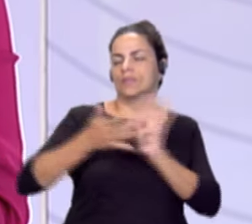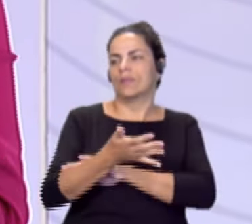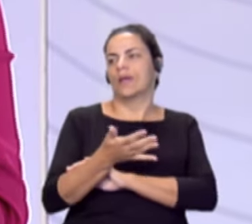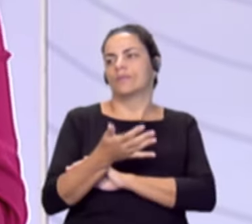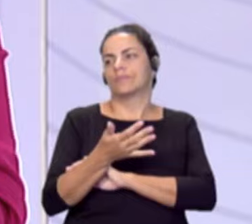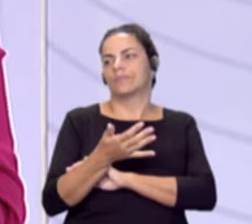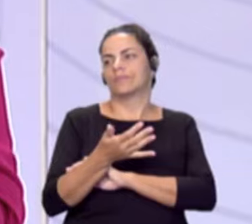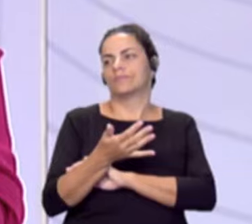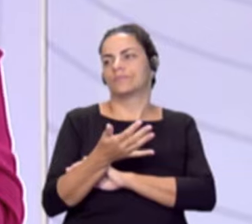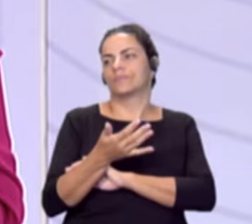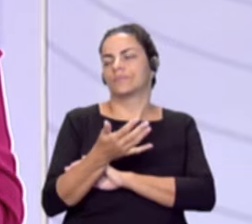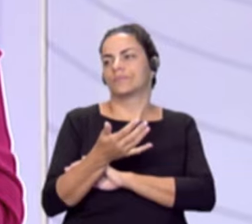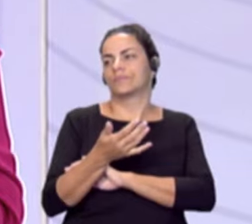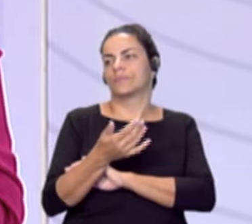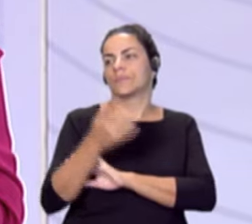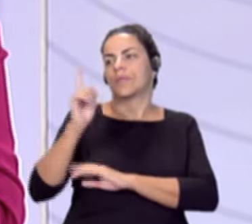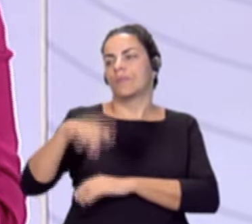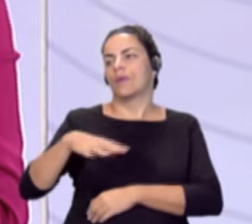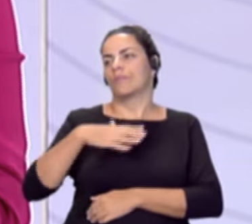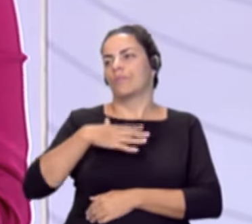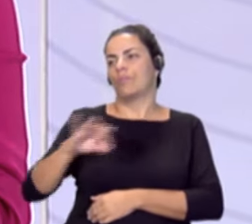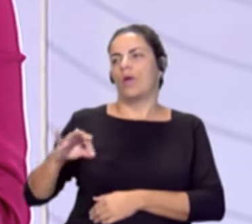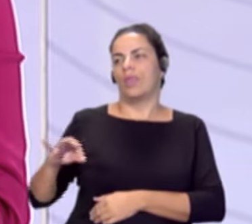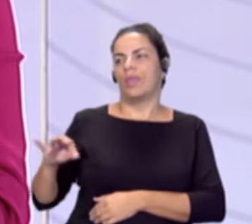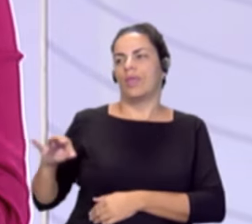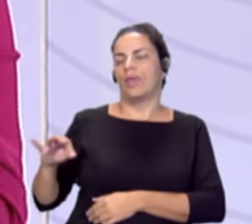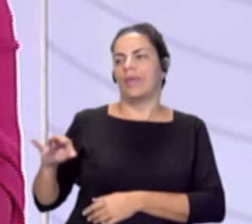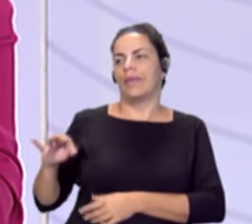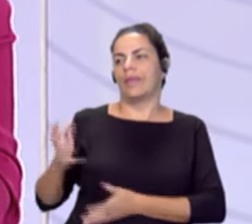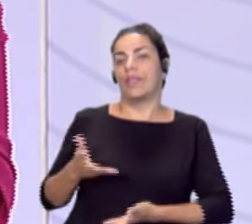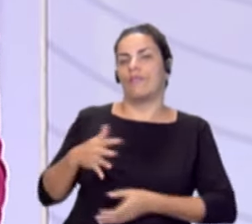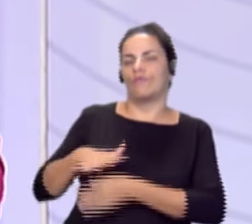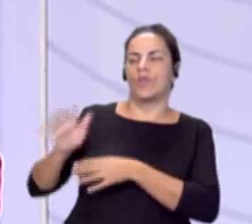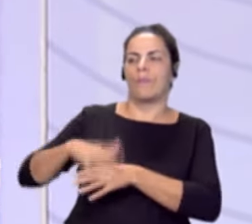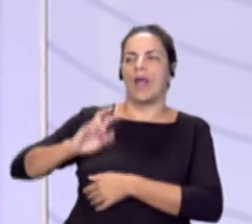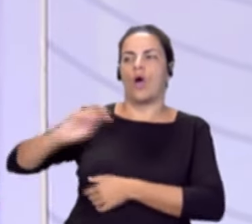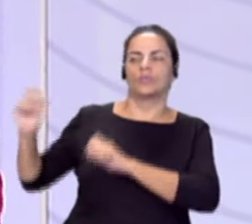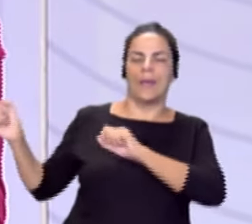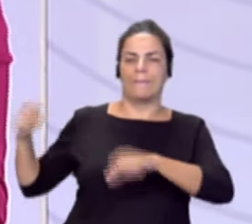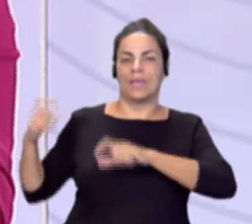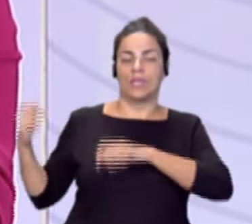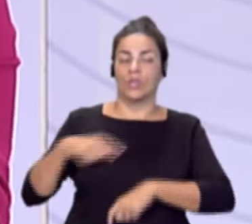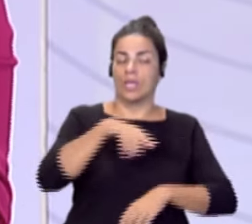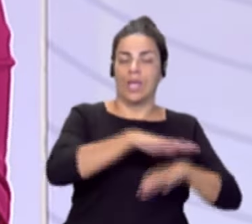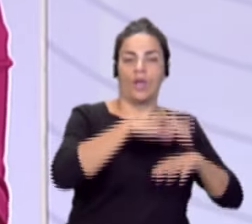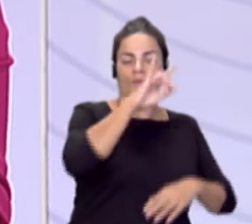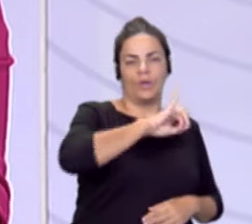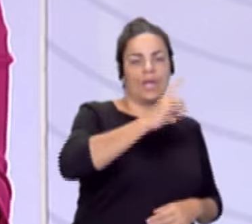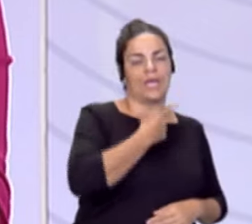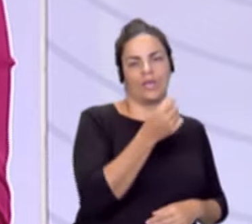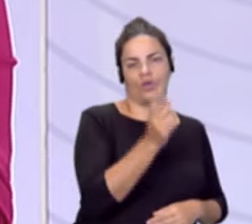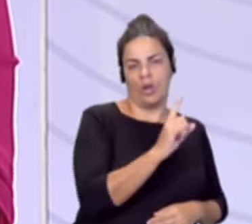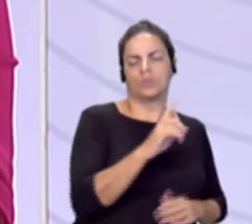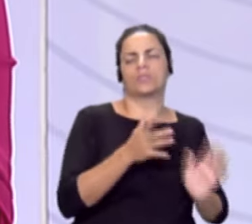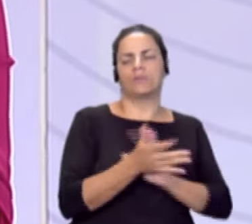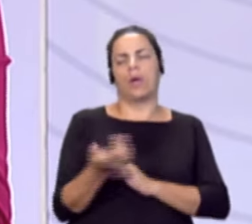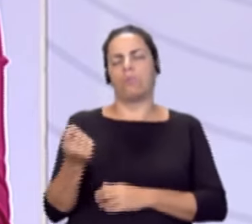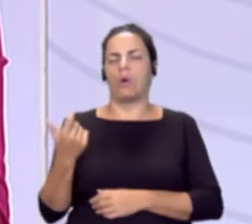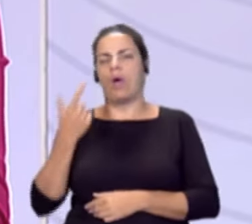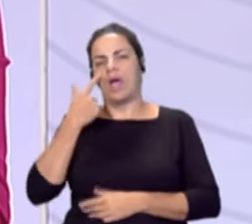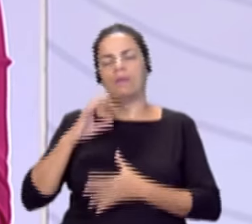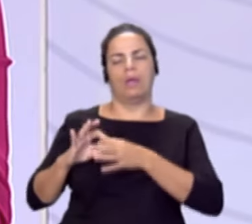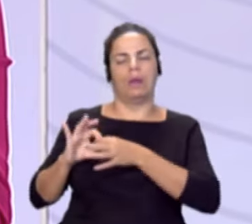condicionar otro tipo de migraciones que le gustan menos al gobierno de Canarias. O sea, una manera de vamos a hacernos amiguitos por aquí y luego ya vemos a